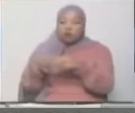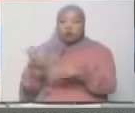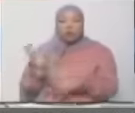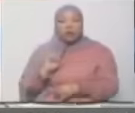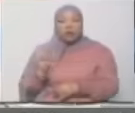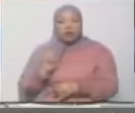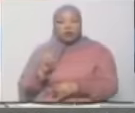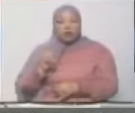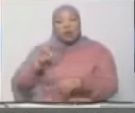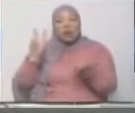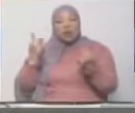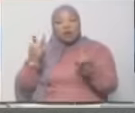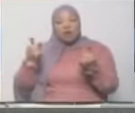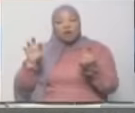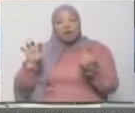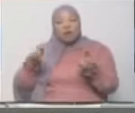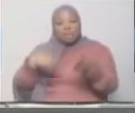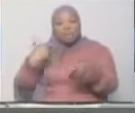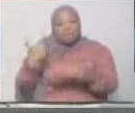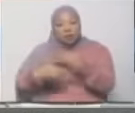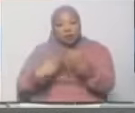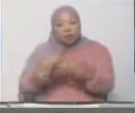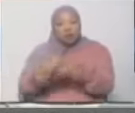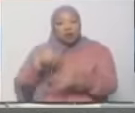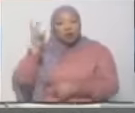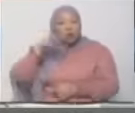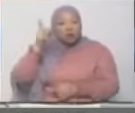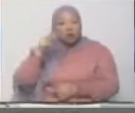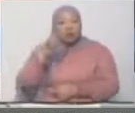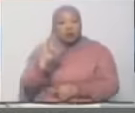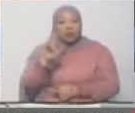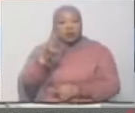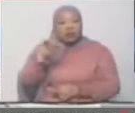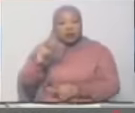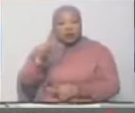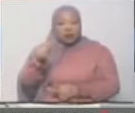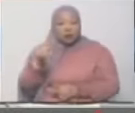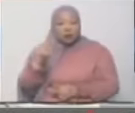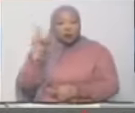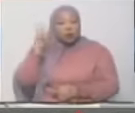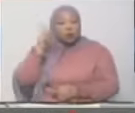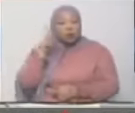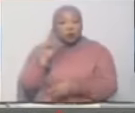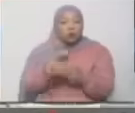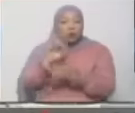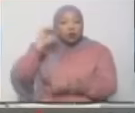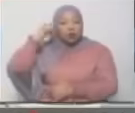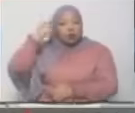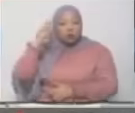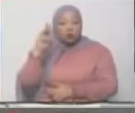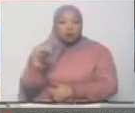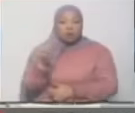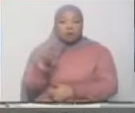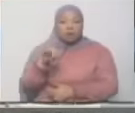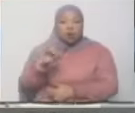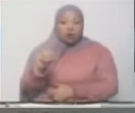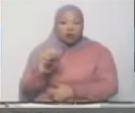del poder popular, de la profesora Iraida Vargas Arena y nuestro querido y siempre recordado Mario Sanoja